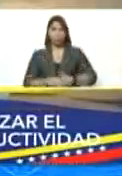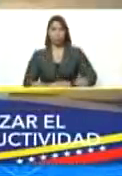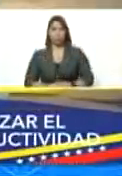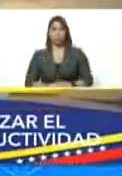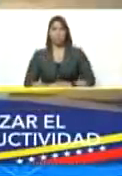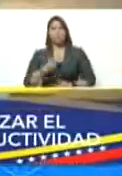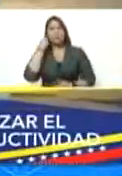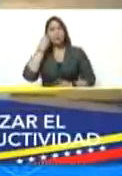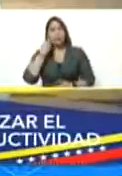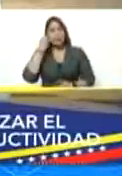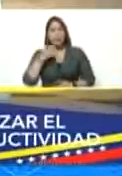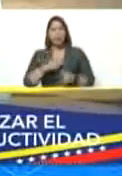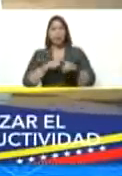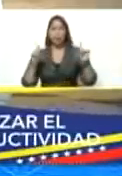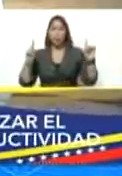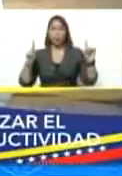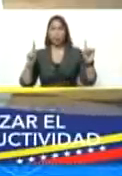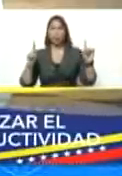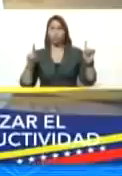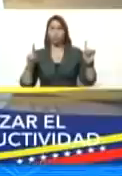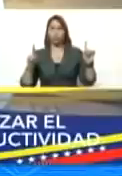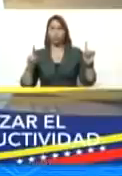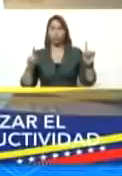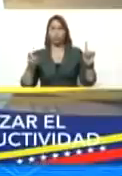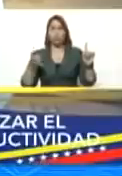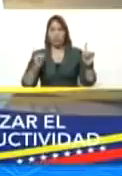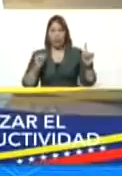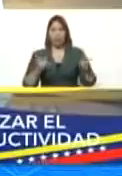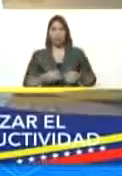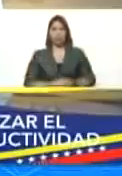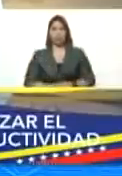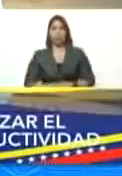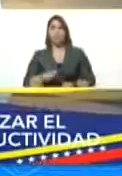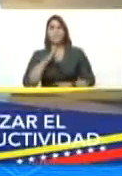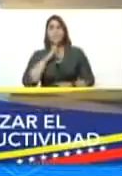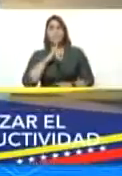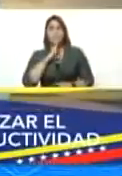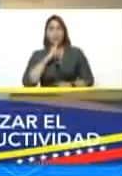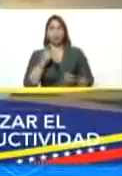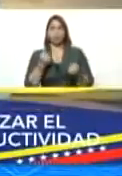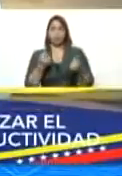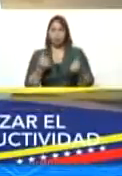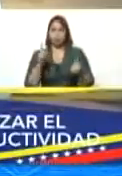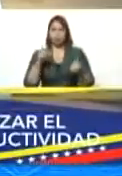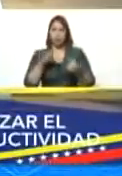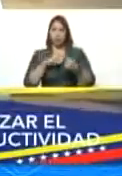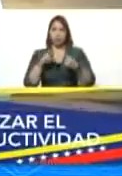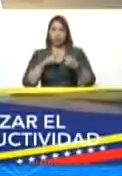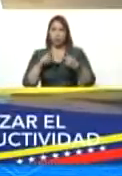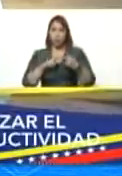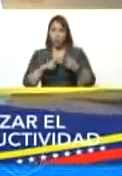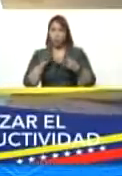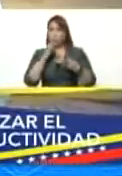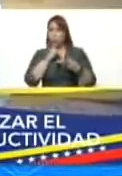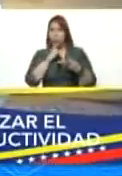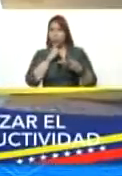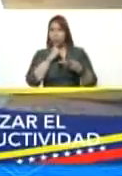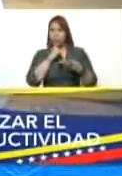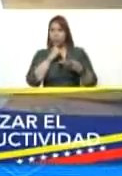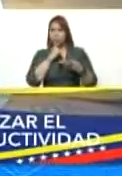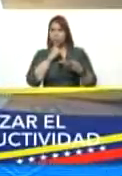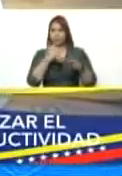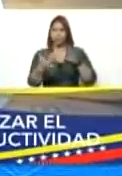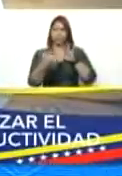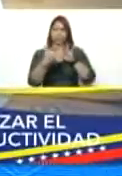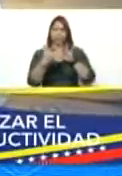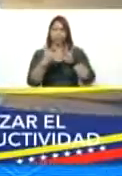crear otro fondo, porque existe los bancos, los fondos y los recursos. Lo que no existe es la